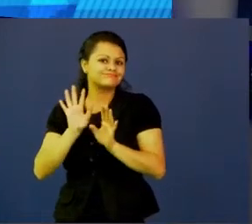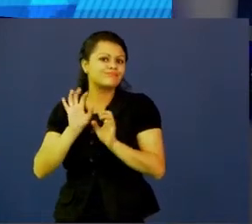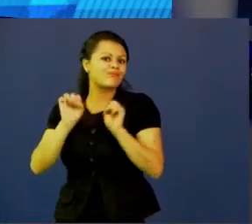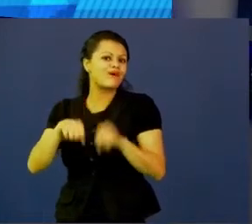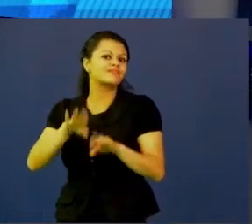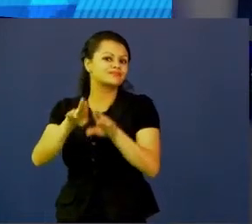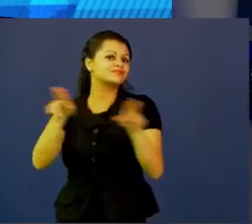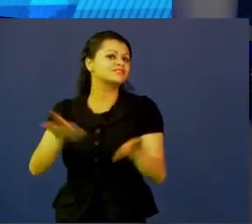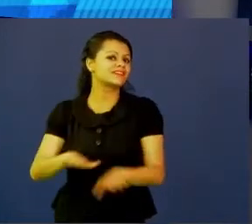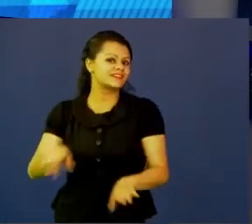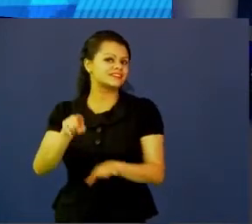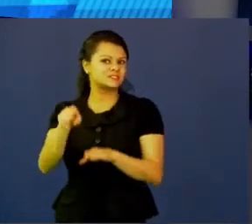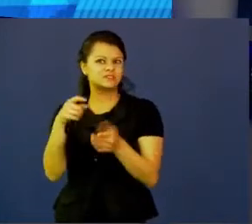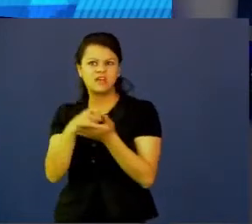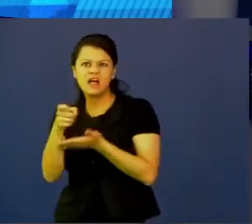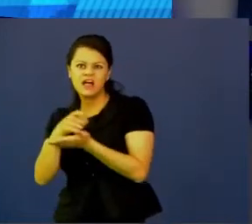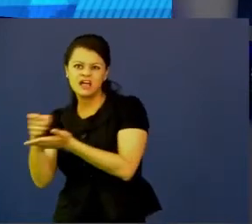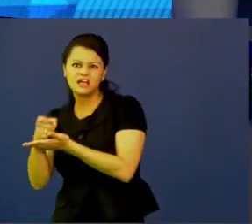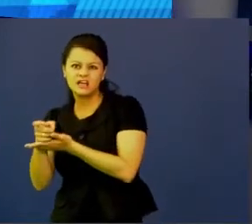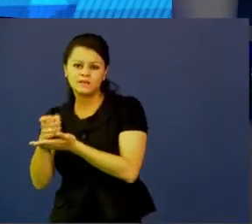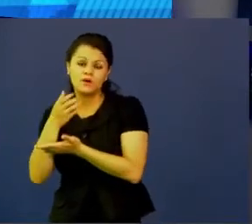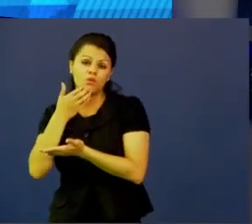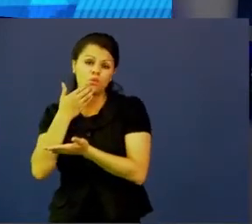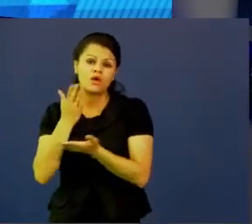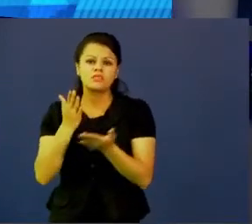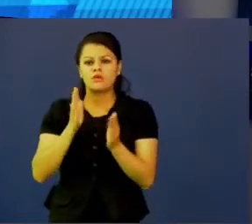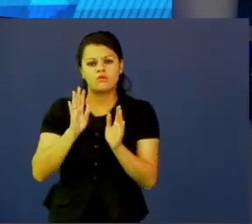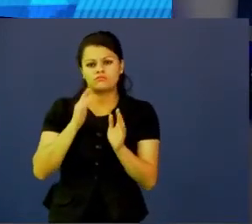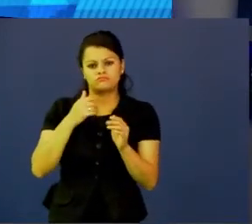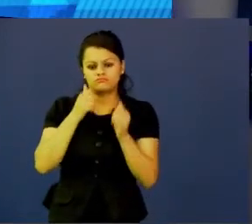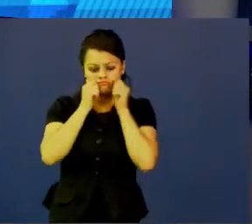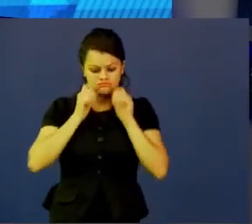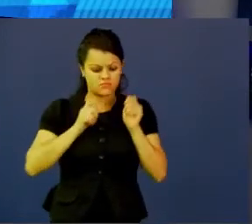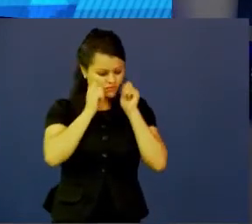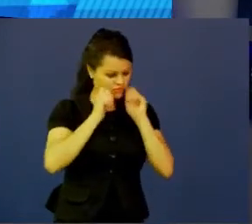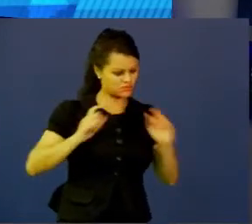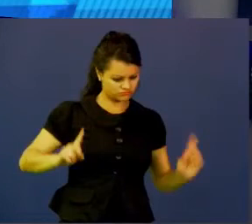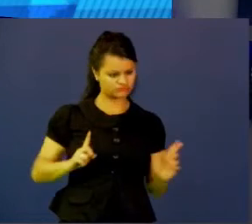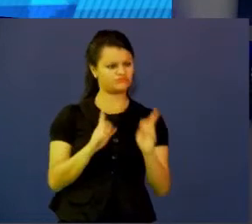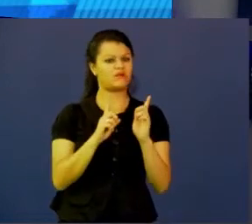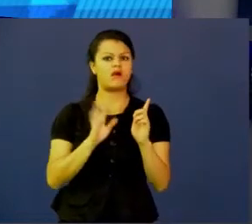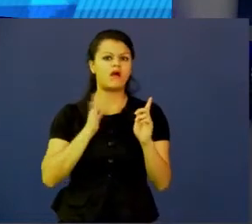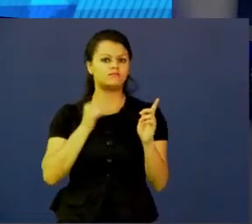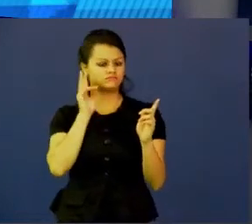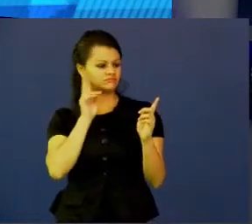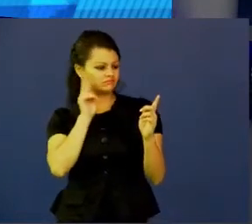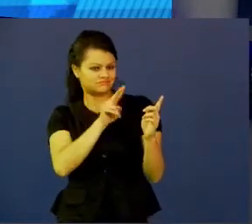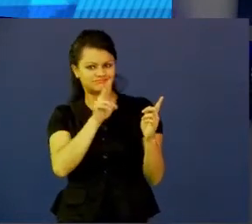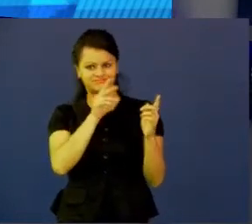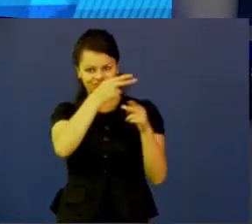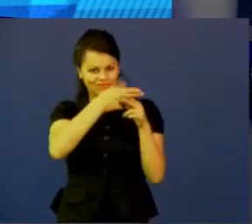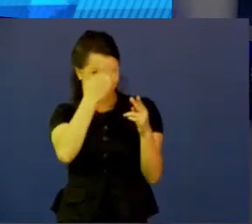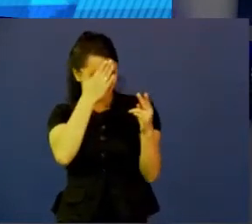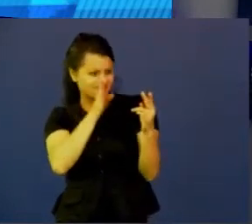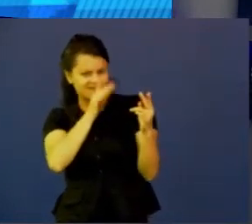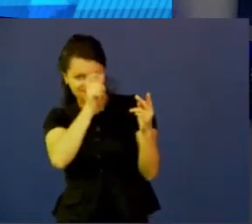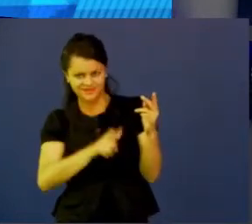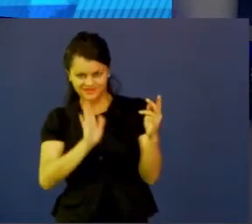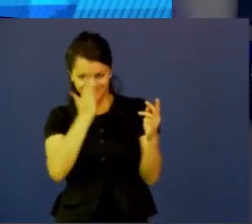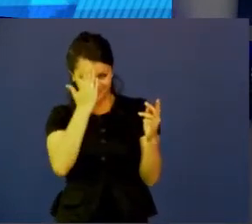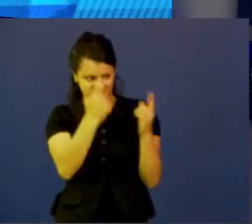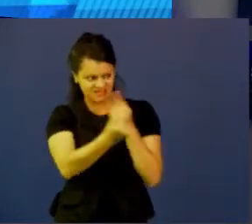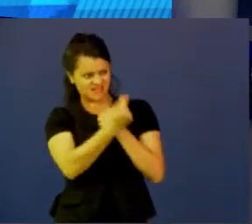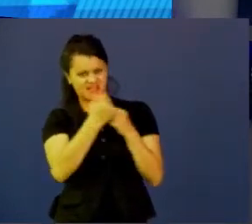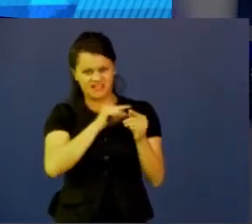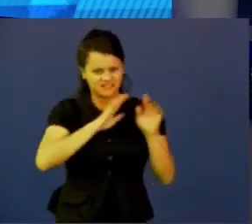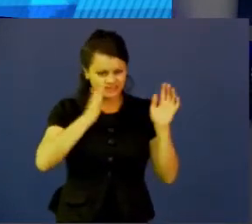ciberacoso y no en el matoneo clásico, porque en el matoneo clásico siempre sabíamos de dónde venía la piedra. Y el más terrible de todos, o